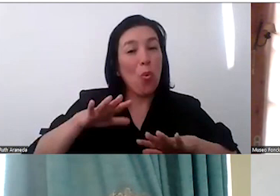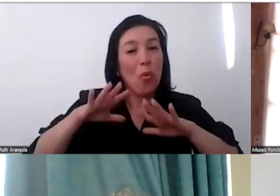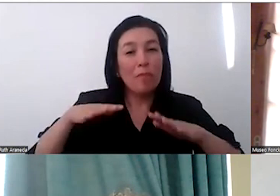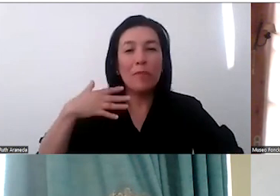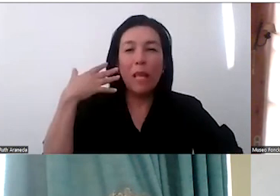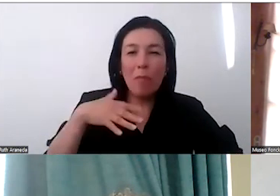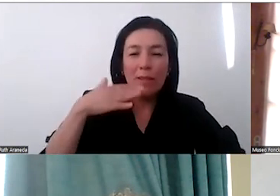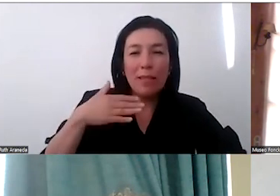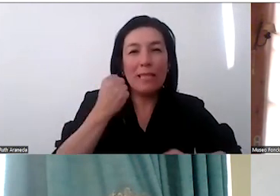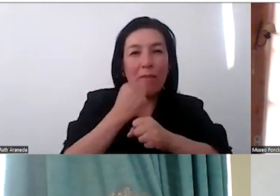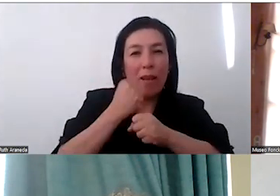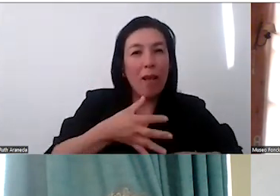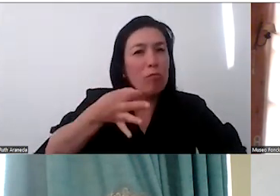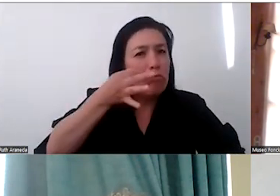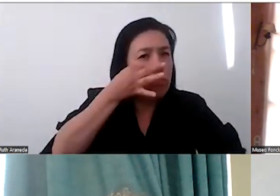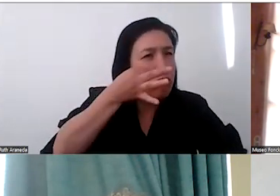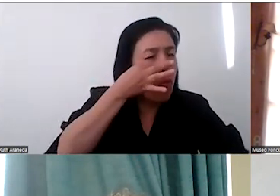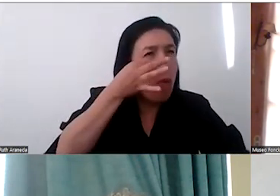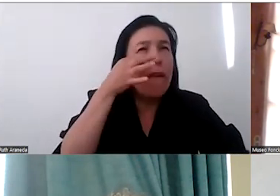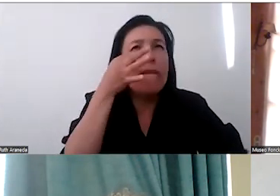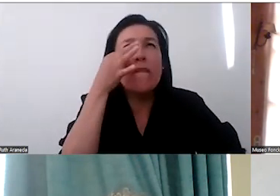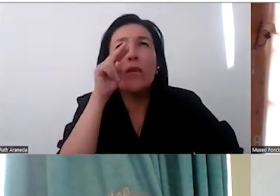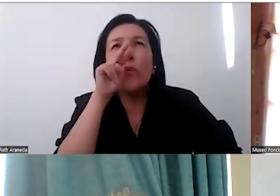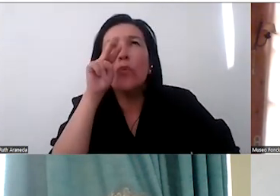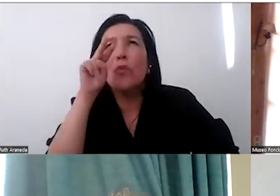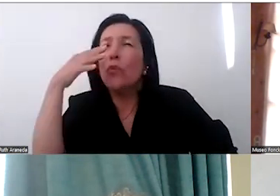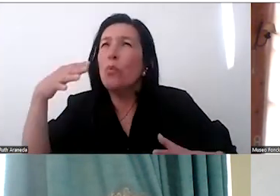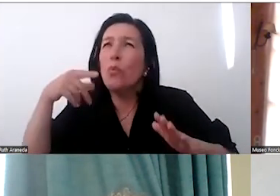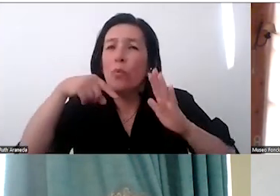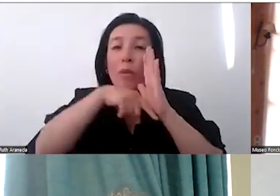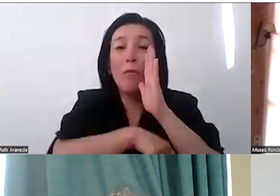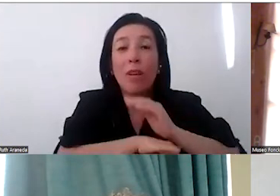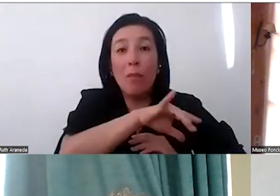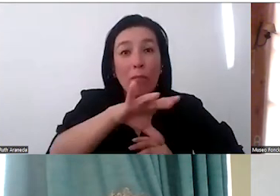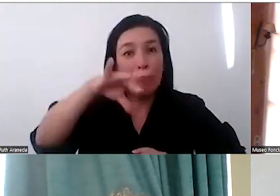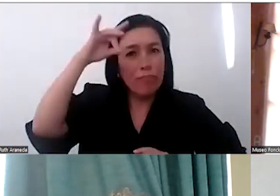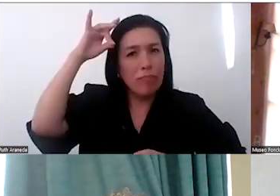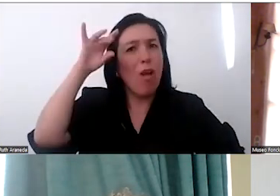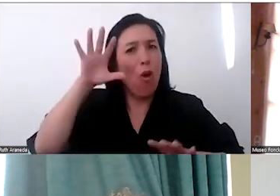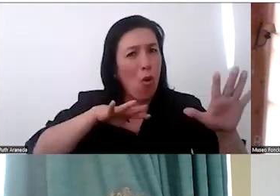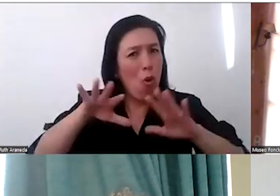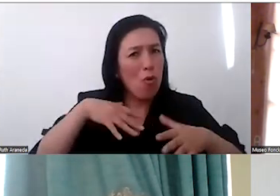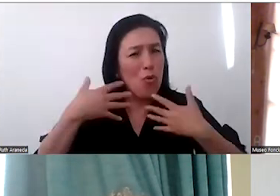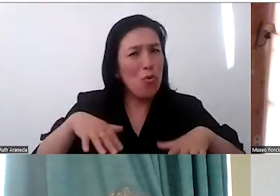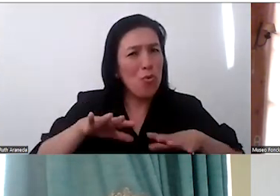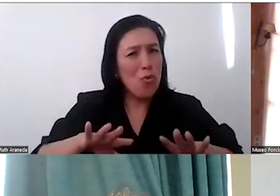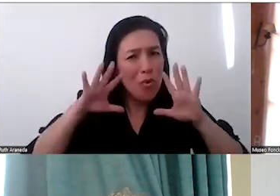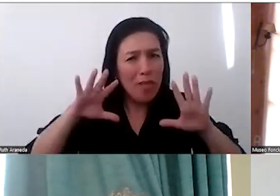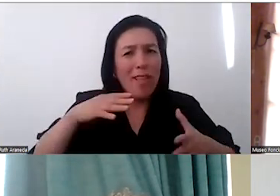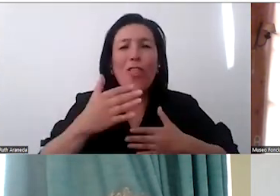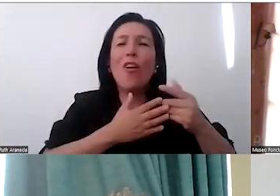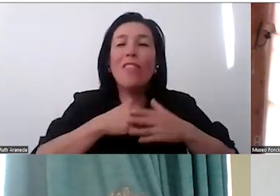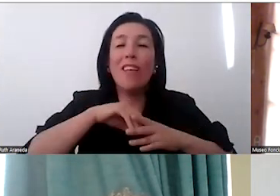nuestra capacidad de observar profundamente, porque ahí nos vamos a dar cuenta de muchas cosas maravillosas que ocurren en la naturaleza.